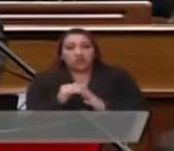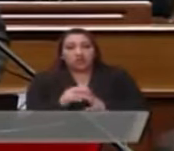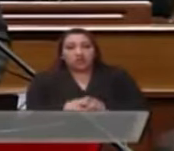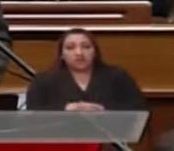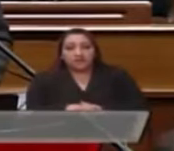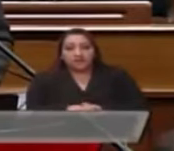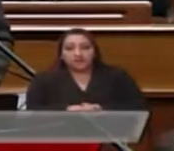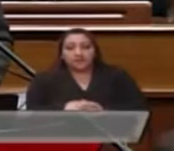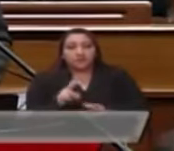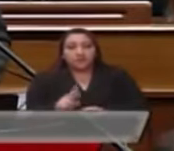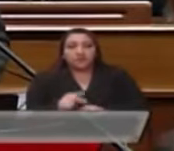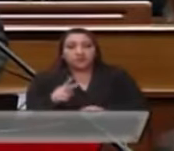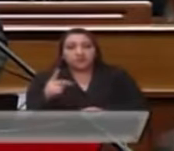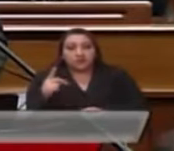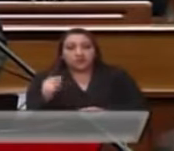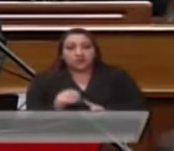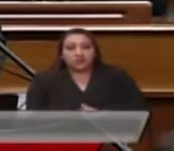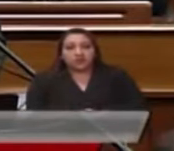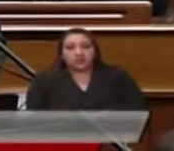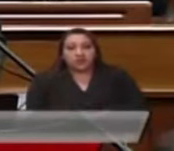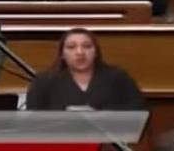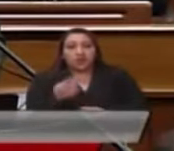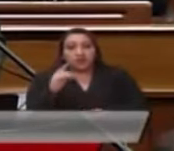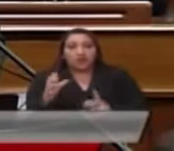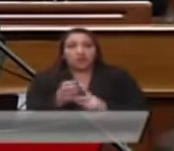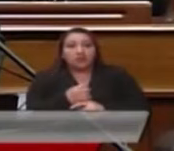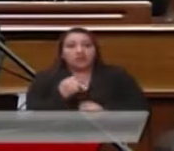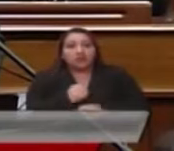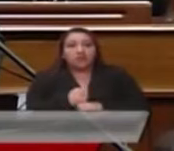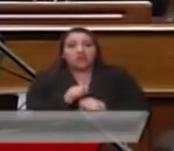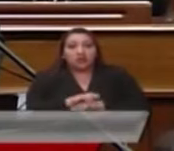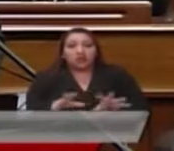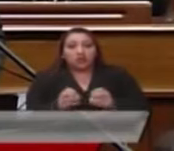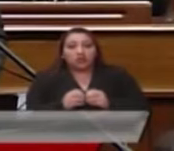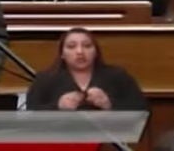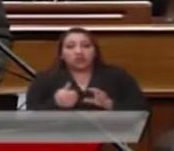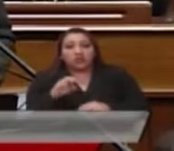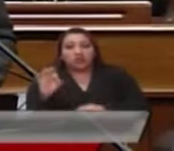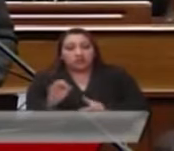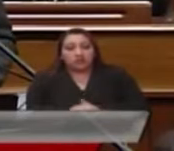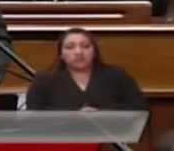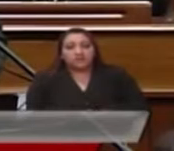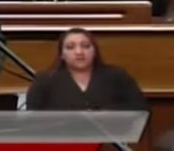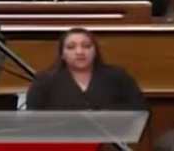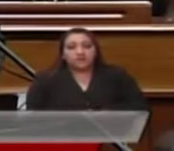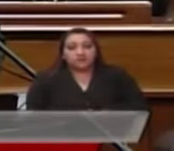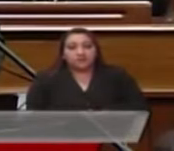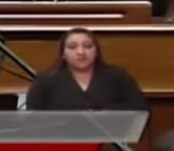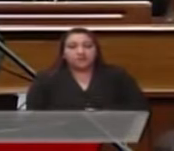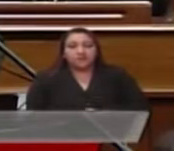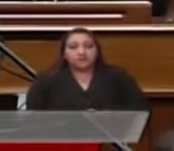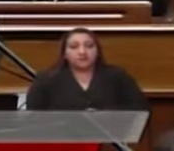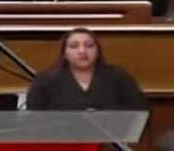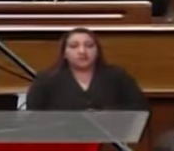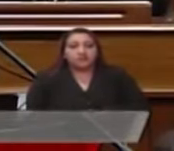millones en el 2021, para alcanzar la meta de cobertura del 60%.